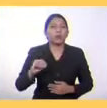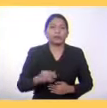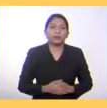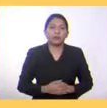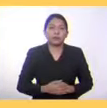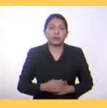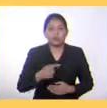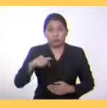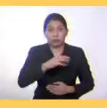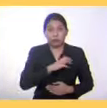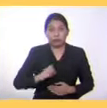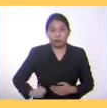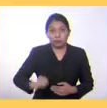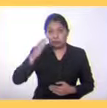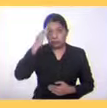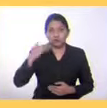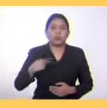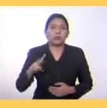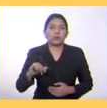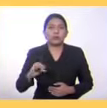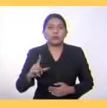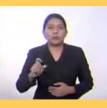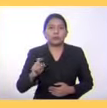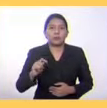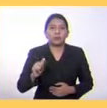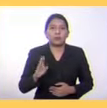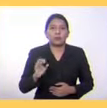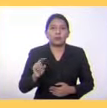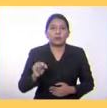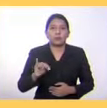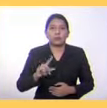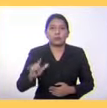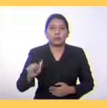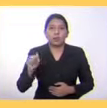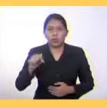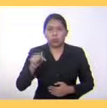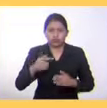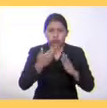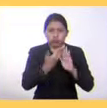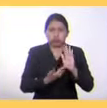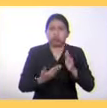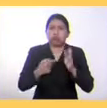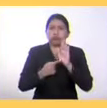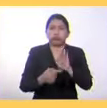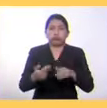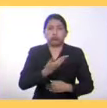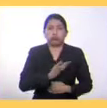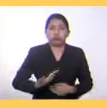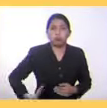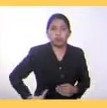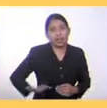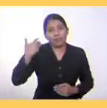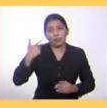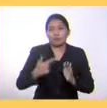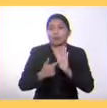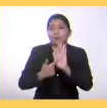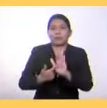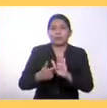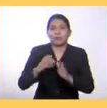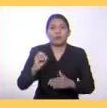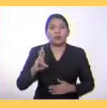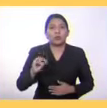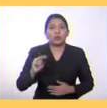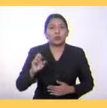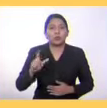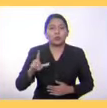artista salvadoreña Violeta Bonilla. Esta obra fue inaugurada por el presidente de la República, Coronel Óscar